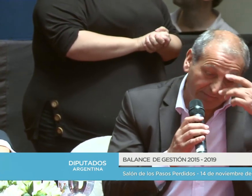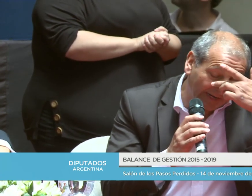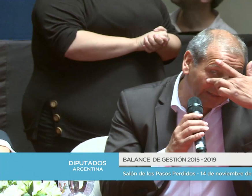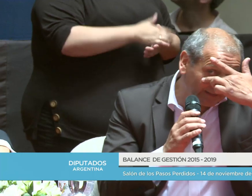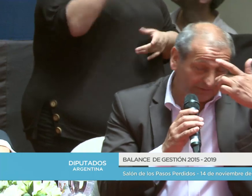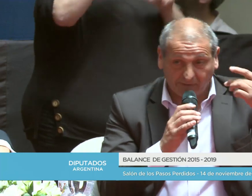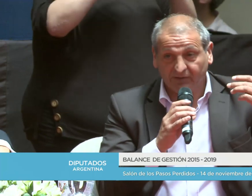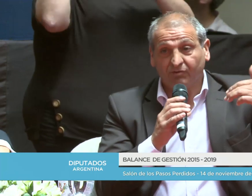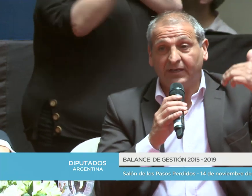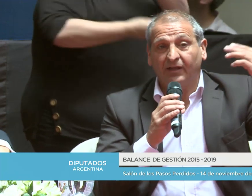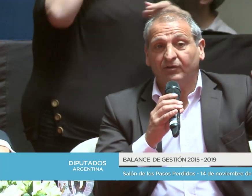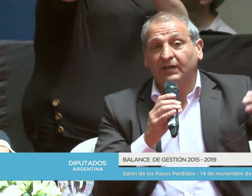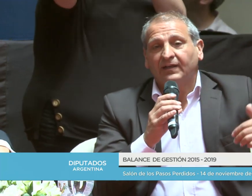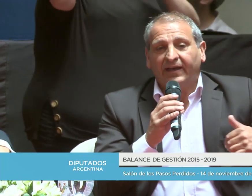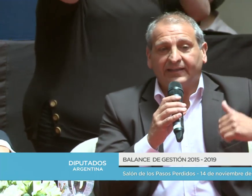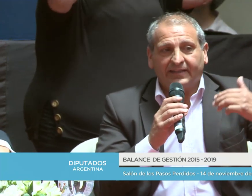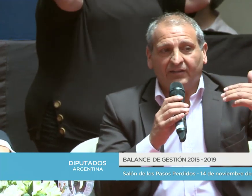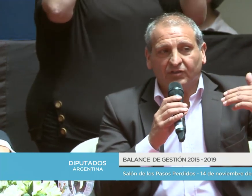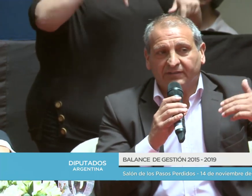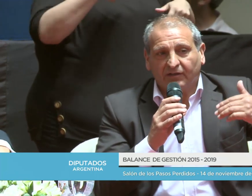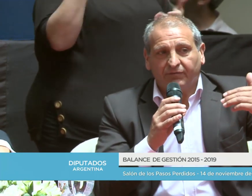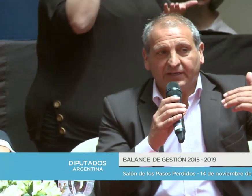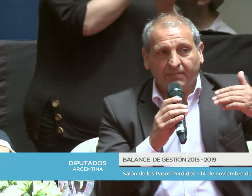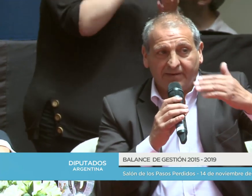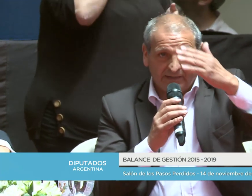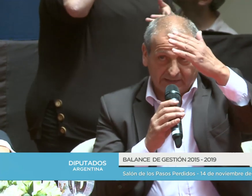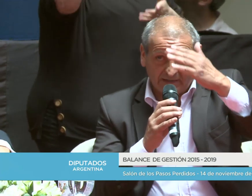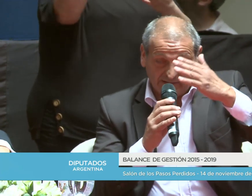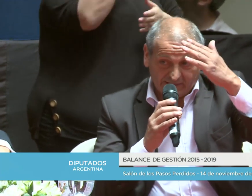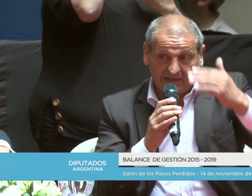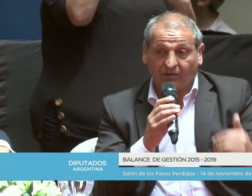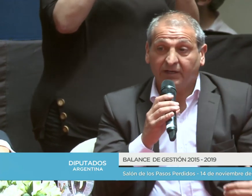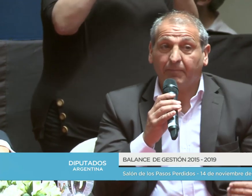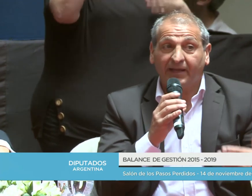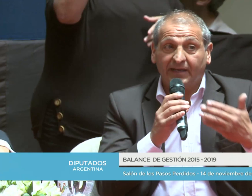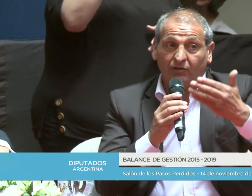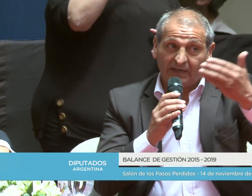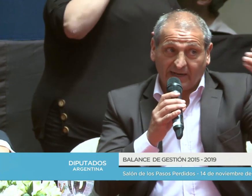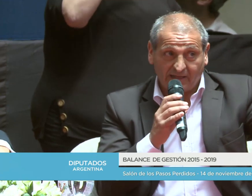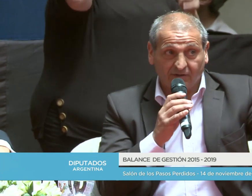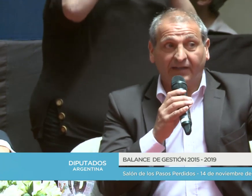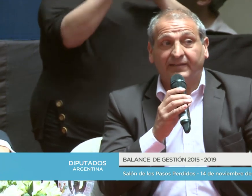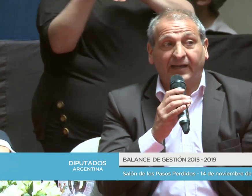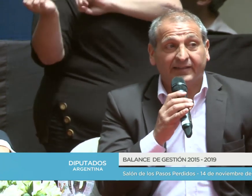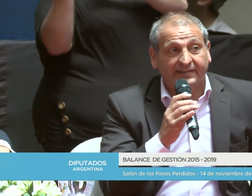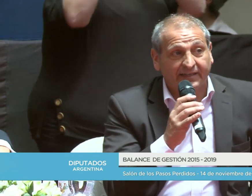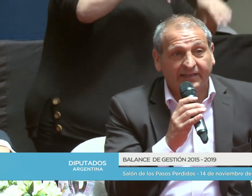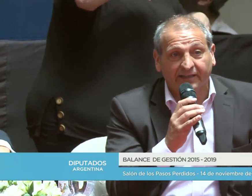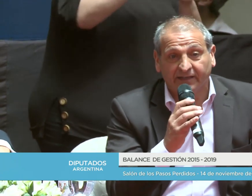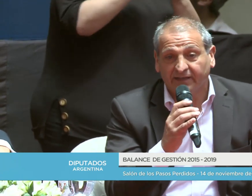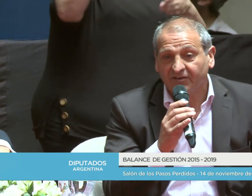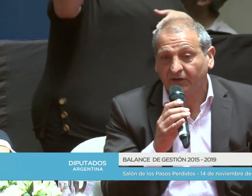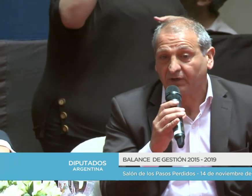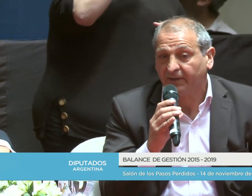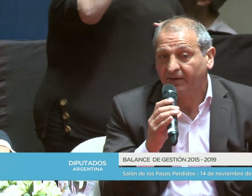aquellos inmigrantes que habían soñado esta instalación de esa confitería emblemática en la esquina de Rodríguez Peña, lo trasladaron hasta esta esquina